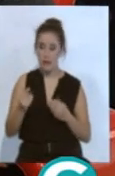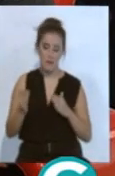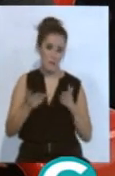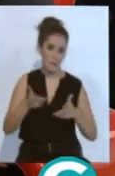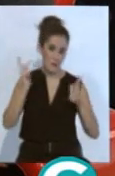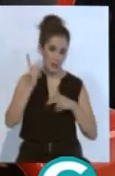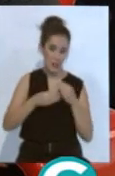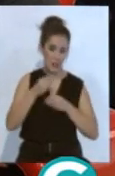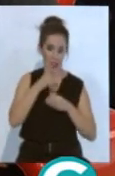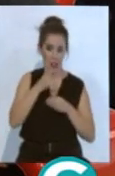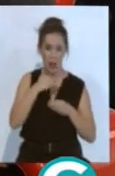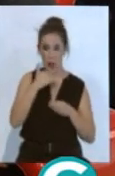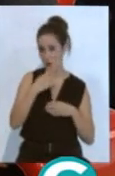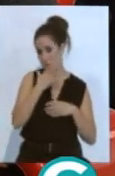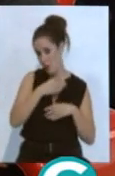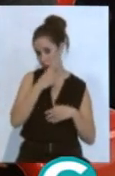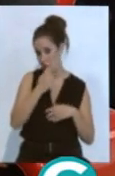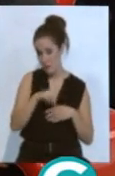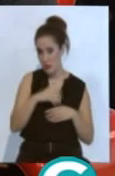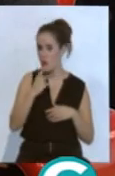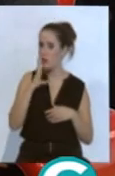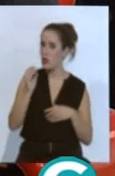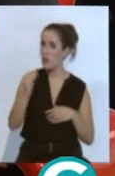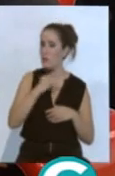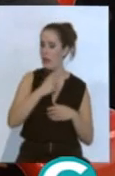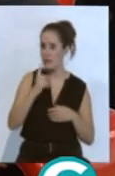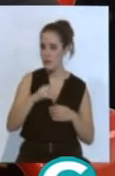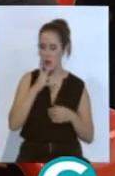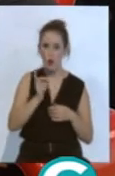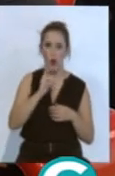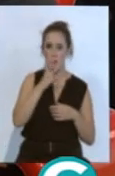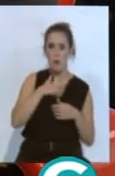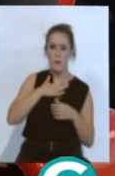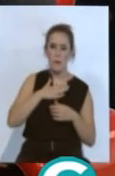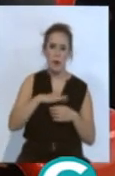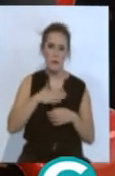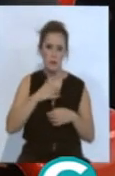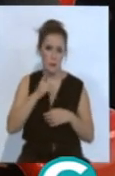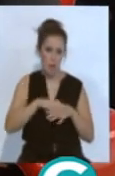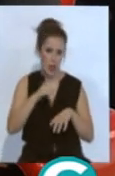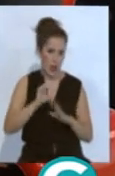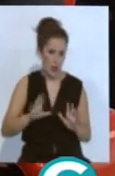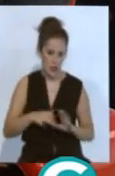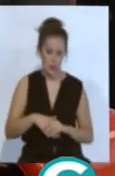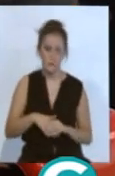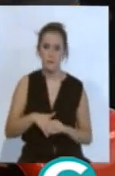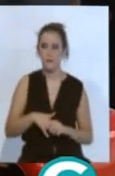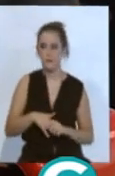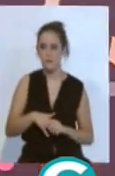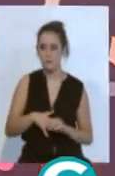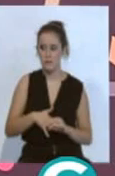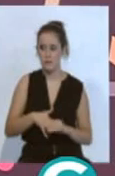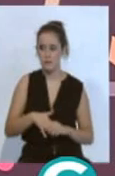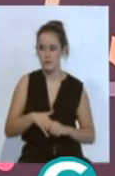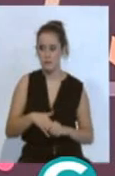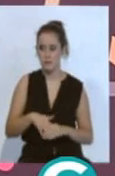permitir es hacer algo muy bonito, porque creo que se lo merece, básicamente, sí. No porque sea para mí, eso no es para mí, eso es para él. Digo, bueno, para... Añádame a la lista